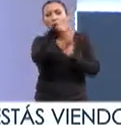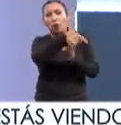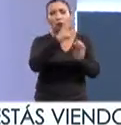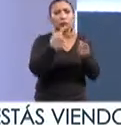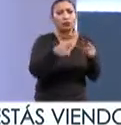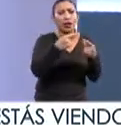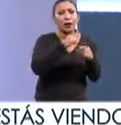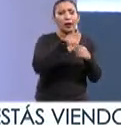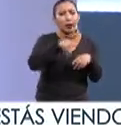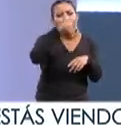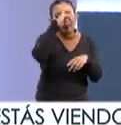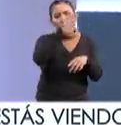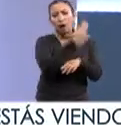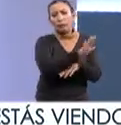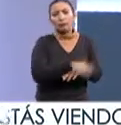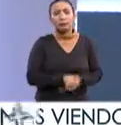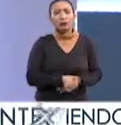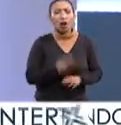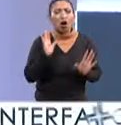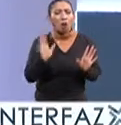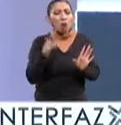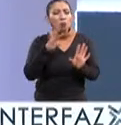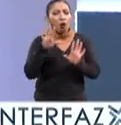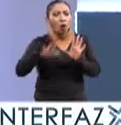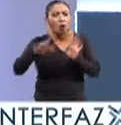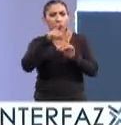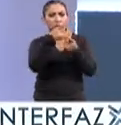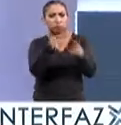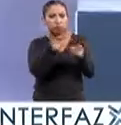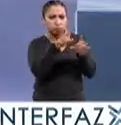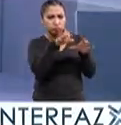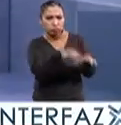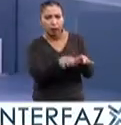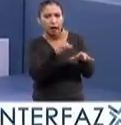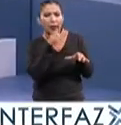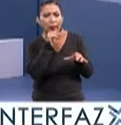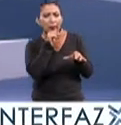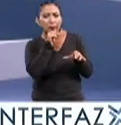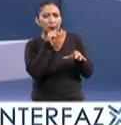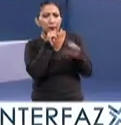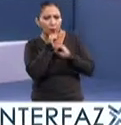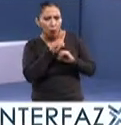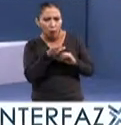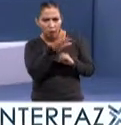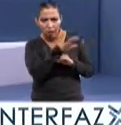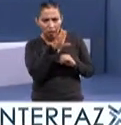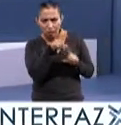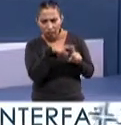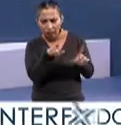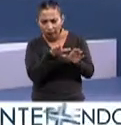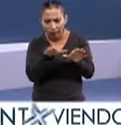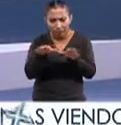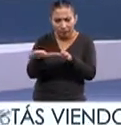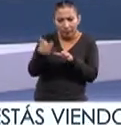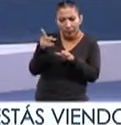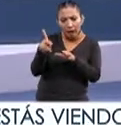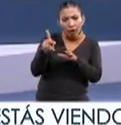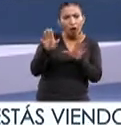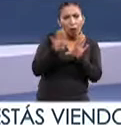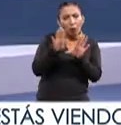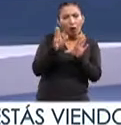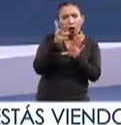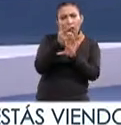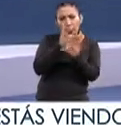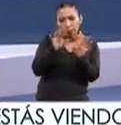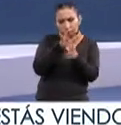la música popular mexicana? Es un poco afuera de la música popular. Pero no está como